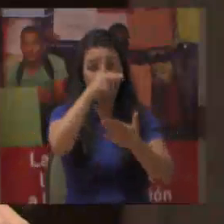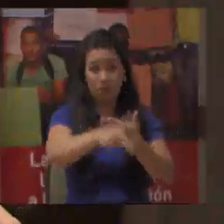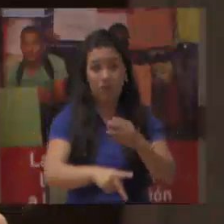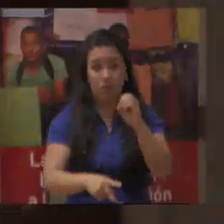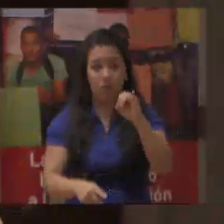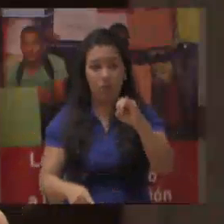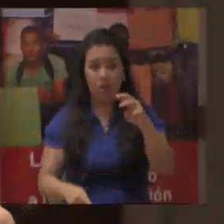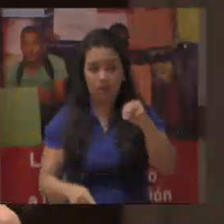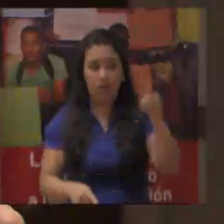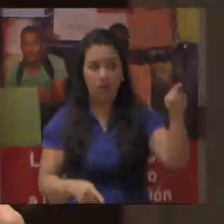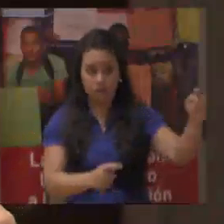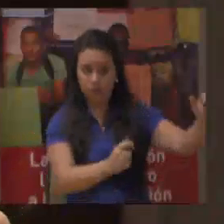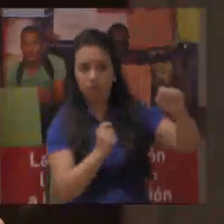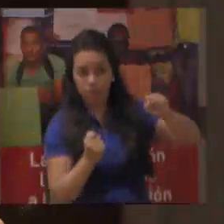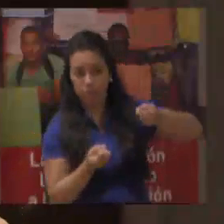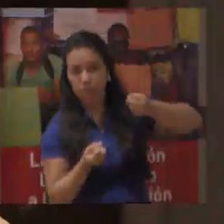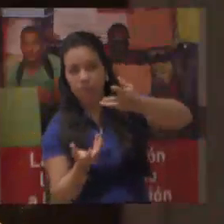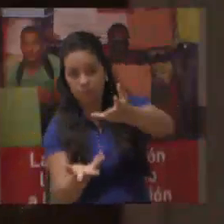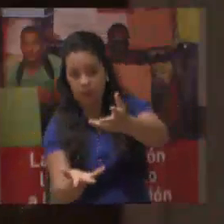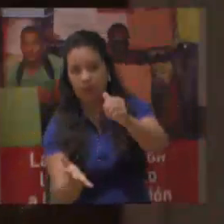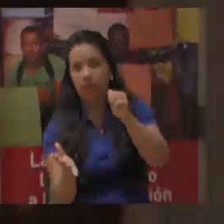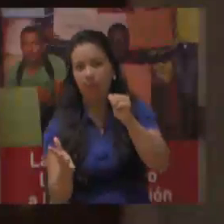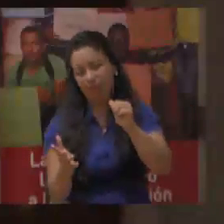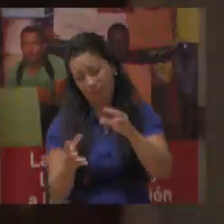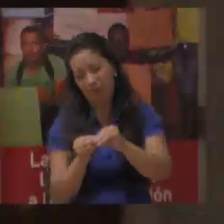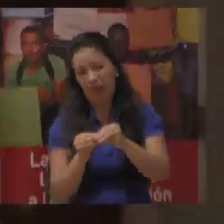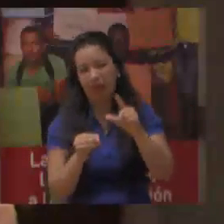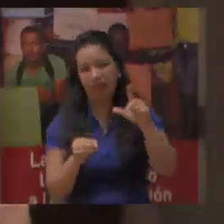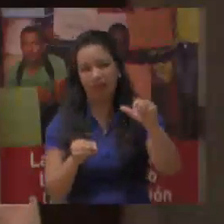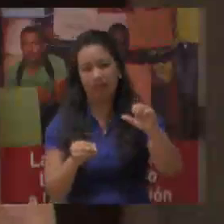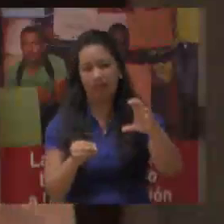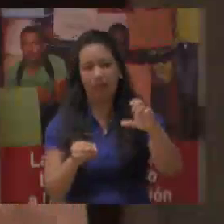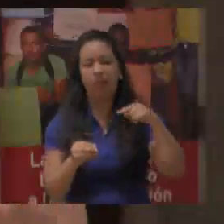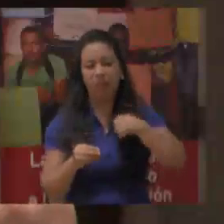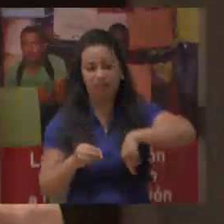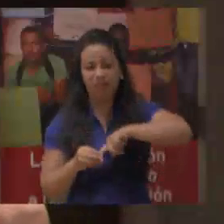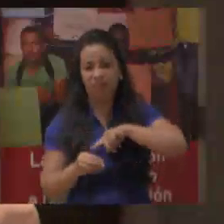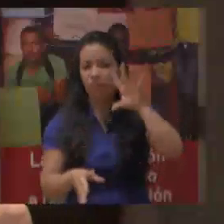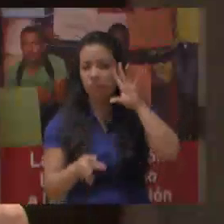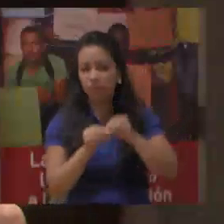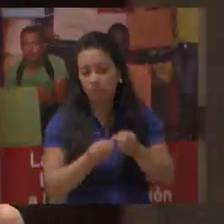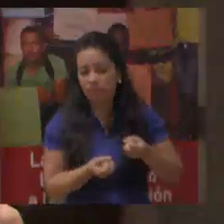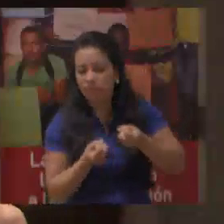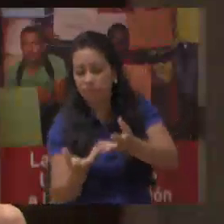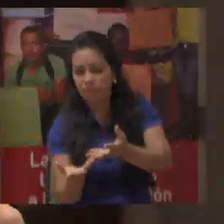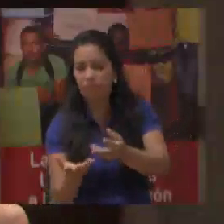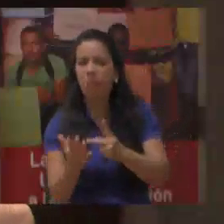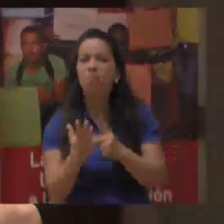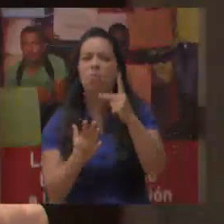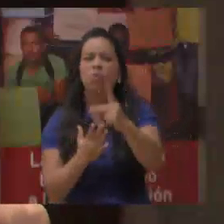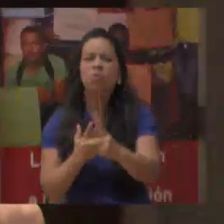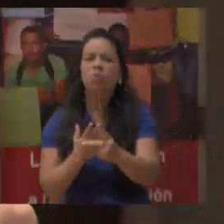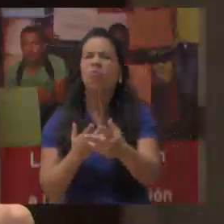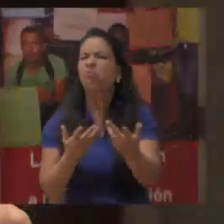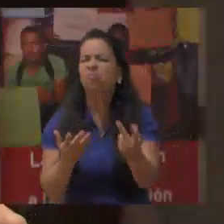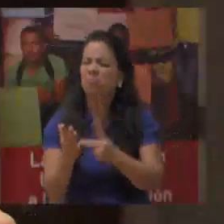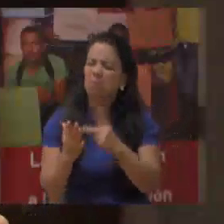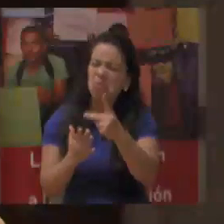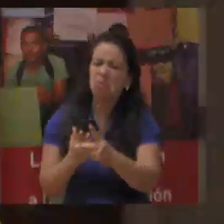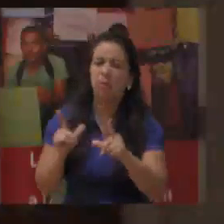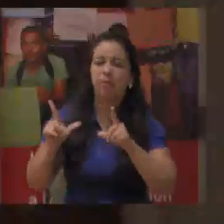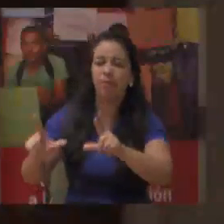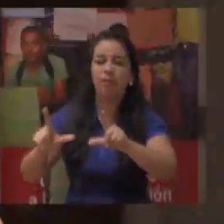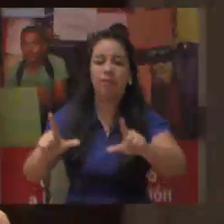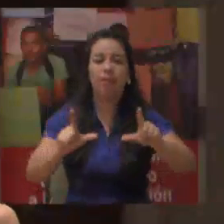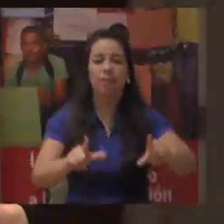OIM, ACR, obviamente la SAC. Lo bello del proyecto es que graduamos 28